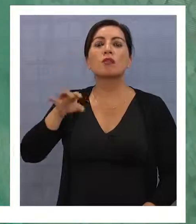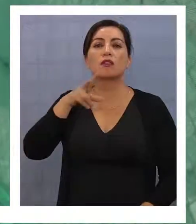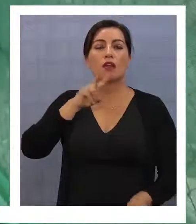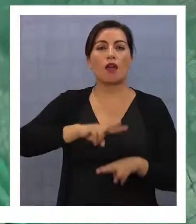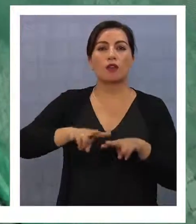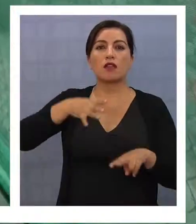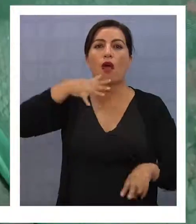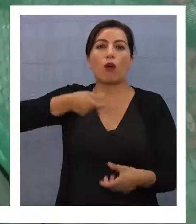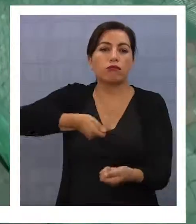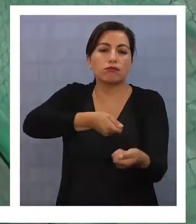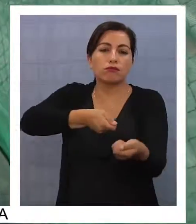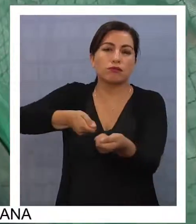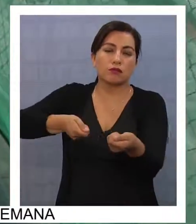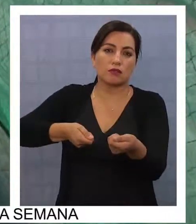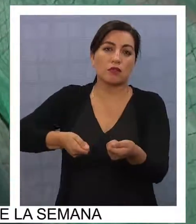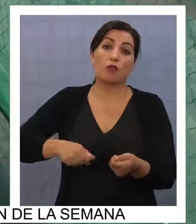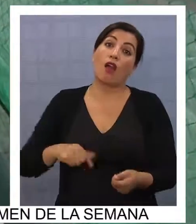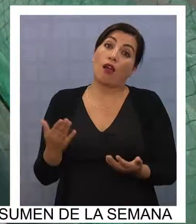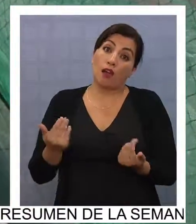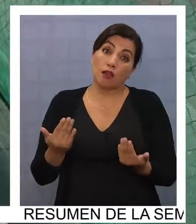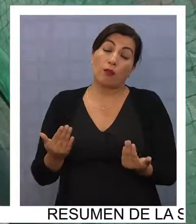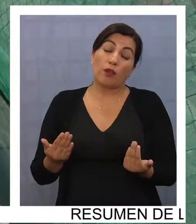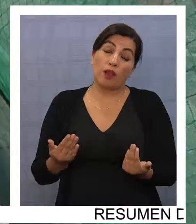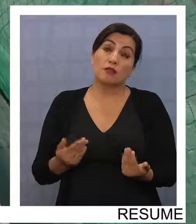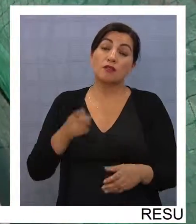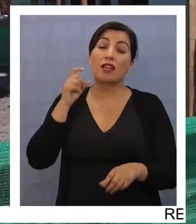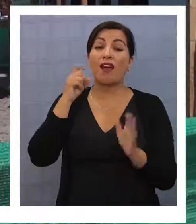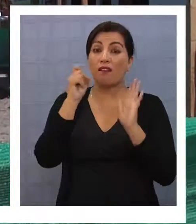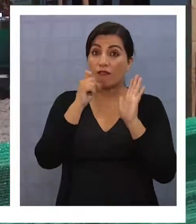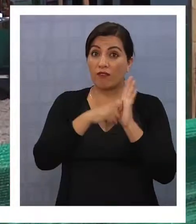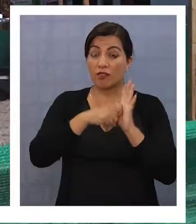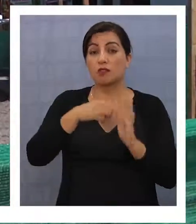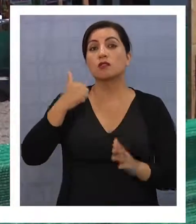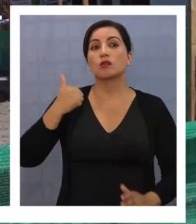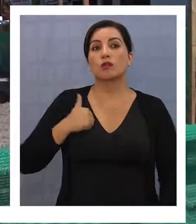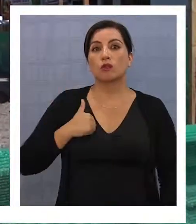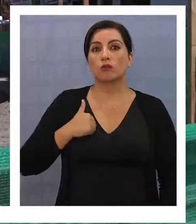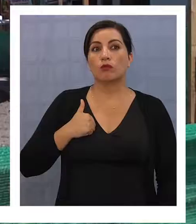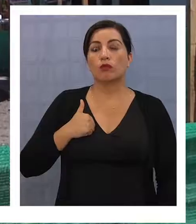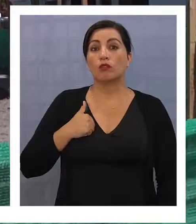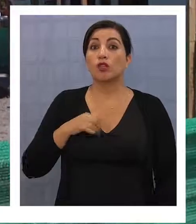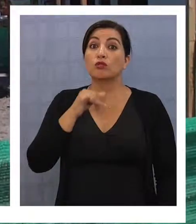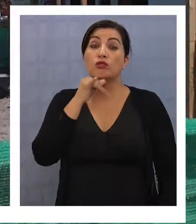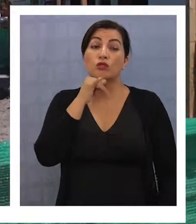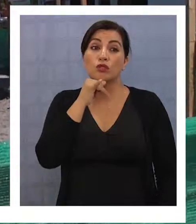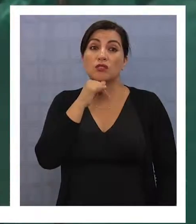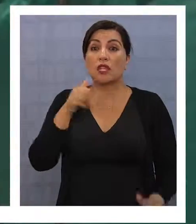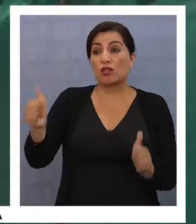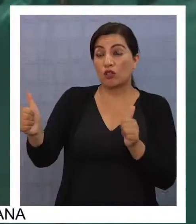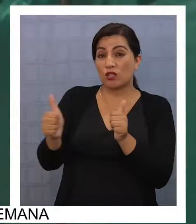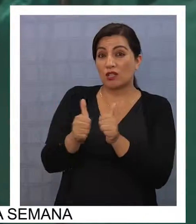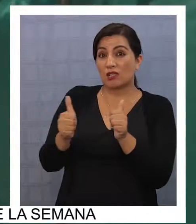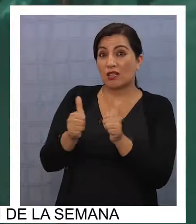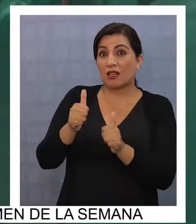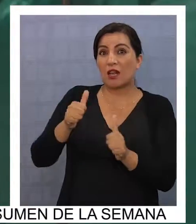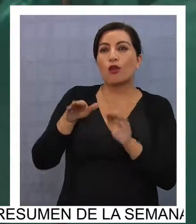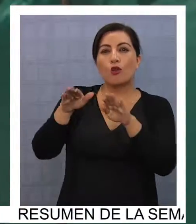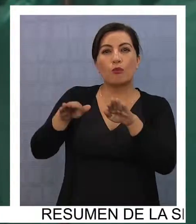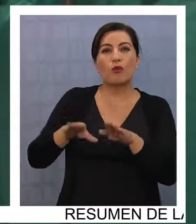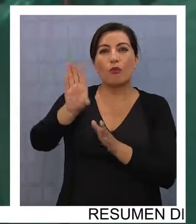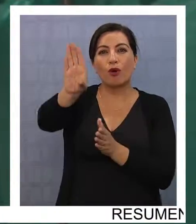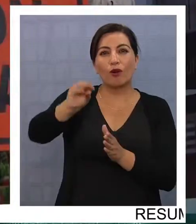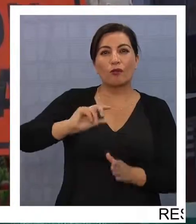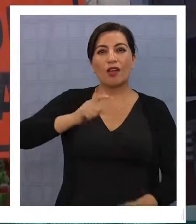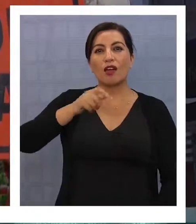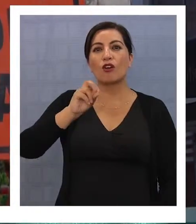riego. Habrá que esperar si los plazos se cumplen o sucederá, como con el cercano paseo peatonal de Gorostiaga, que